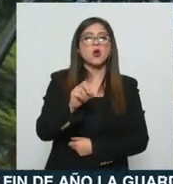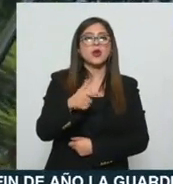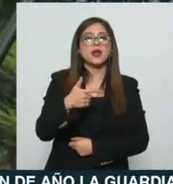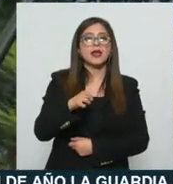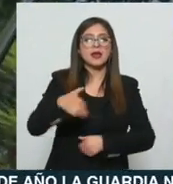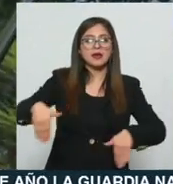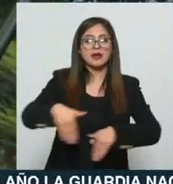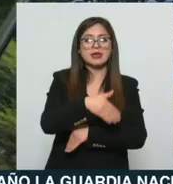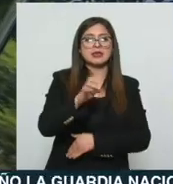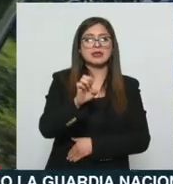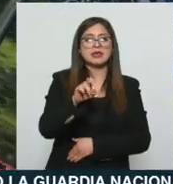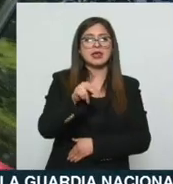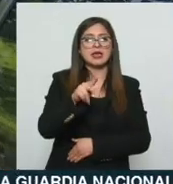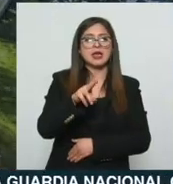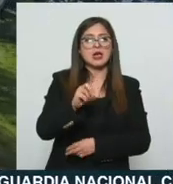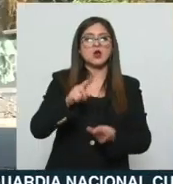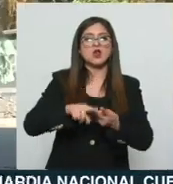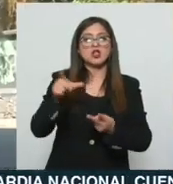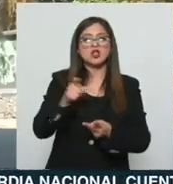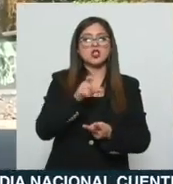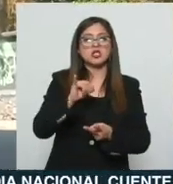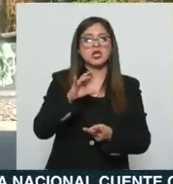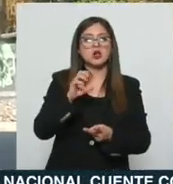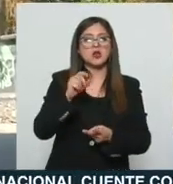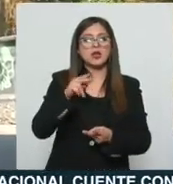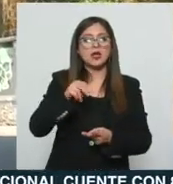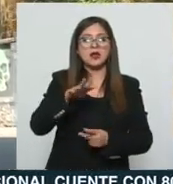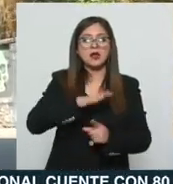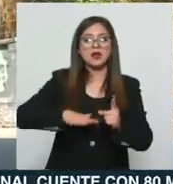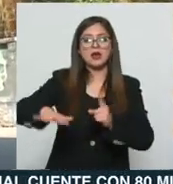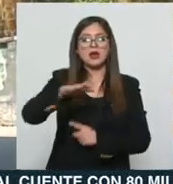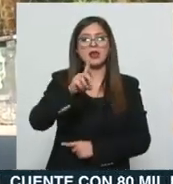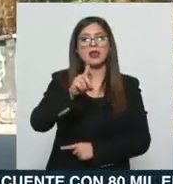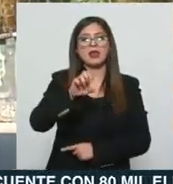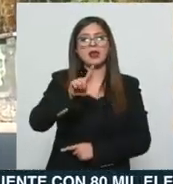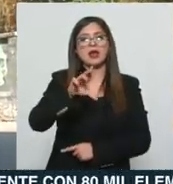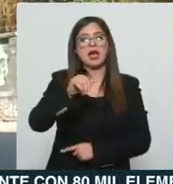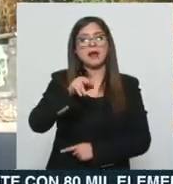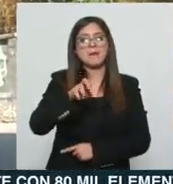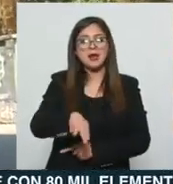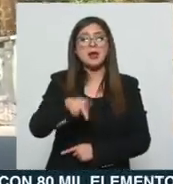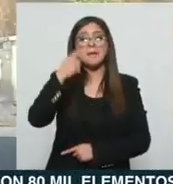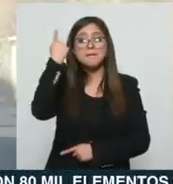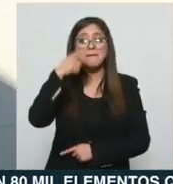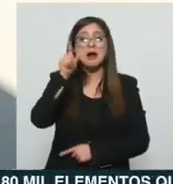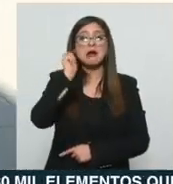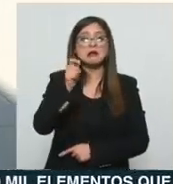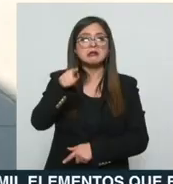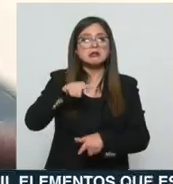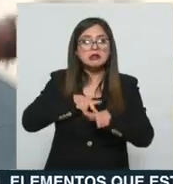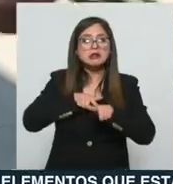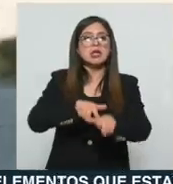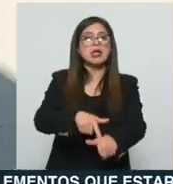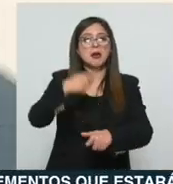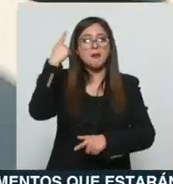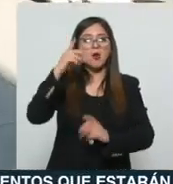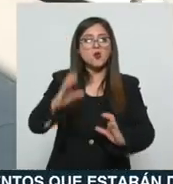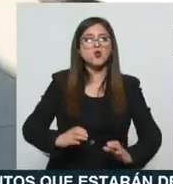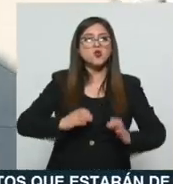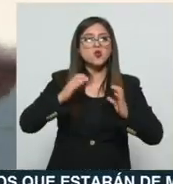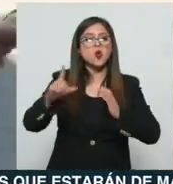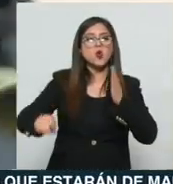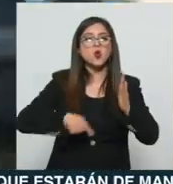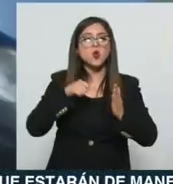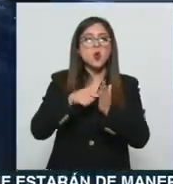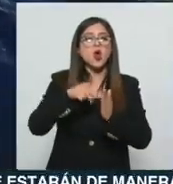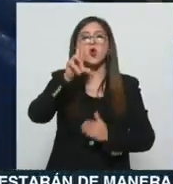cruce de Centenario y Xicoténcatl, en la Colonia del Carmen. Su secreto para permanecer como franelero es no